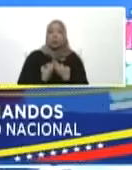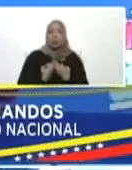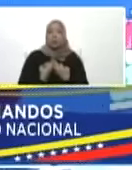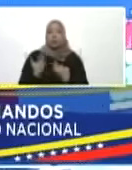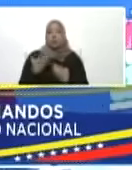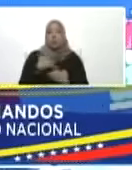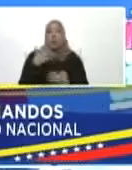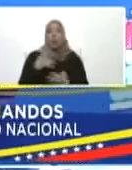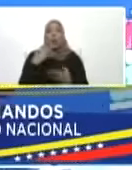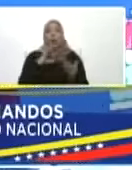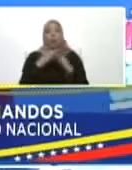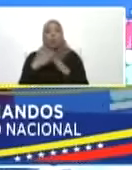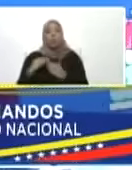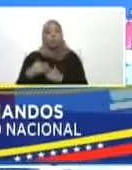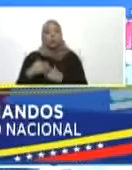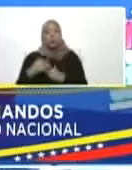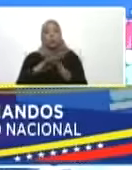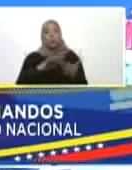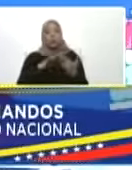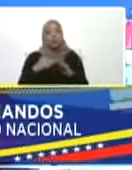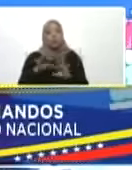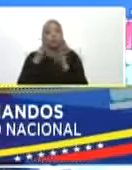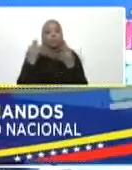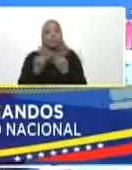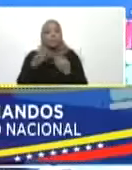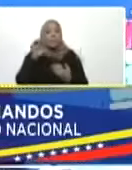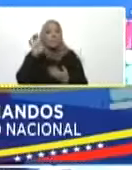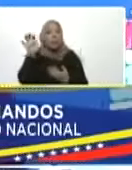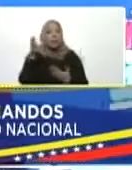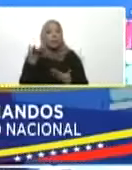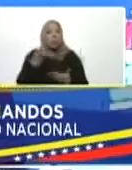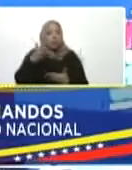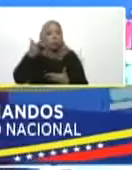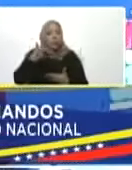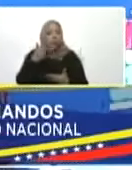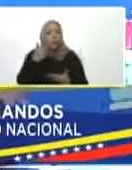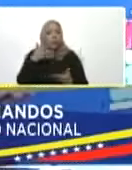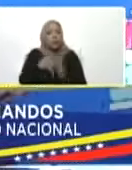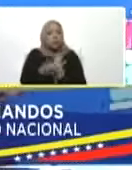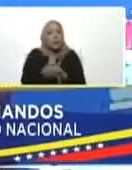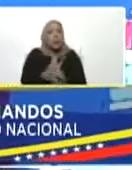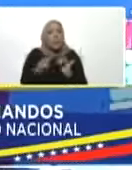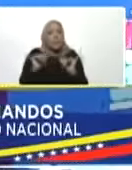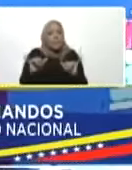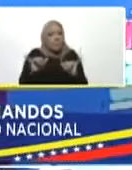es decir comunidad, y decir comunidad es decir patria, es decir matria.